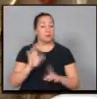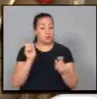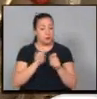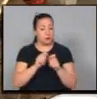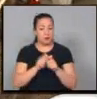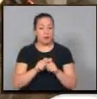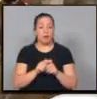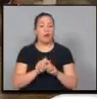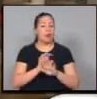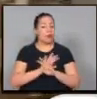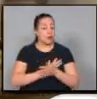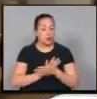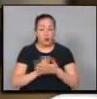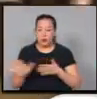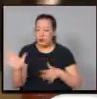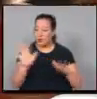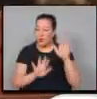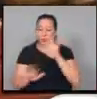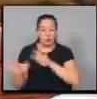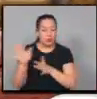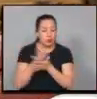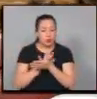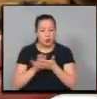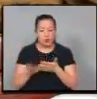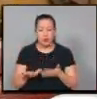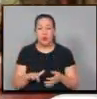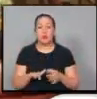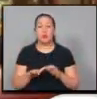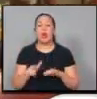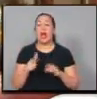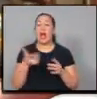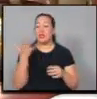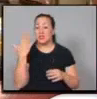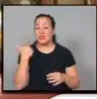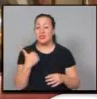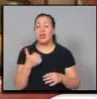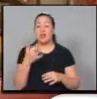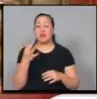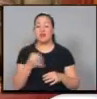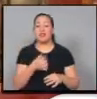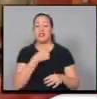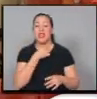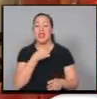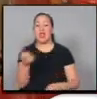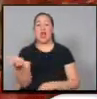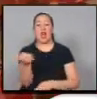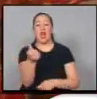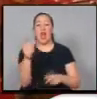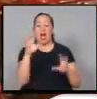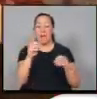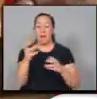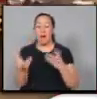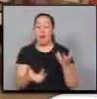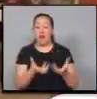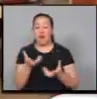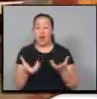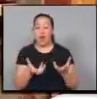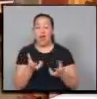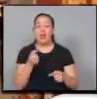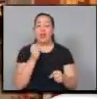hecho todo a nuevo. Hecho todo a nuevo, y estaba ayer tratando de sofocar un incendio, que